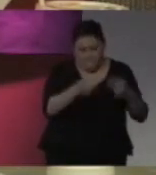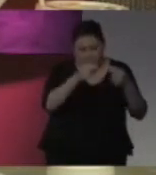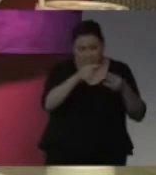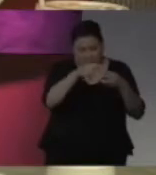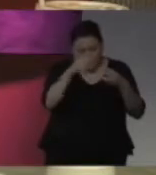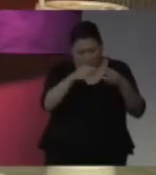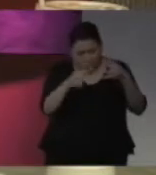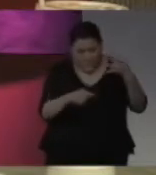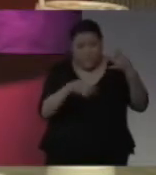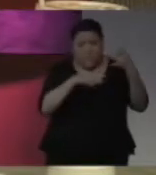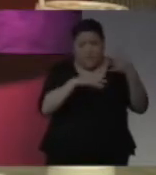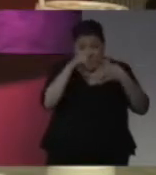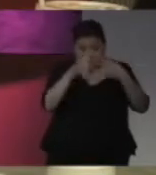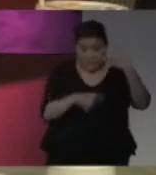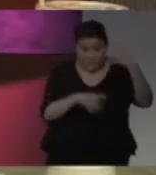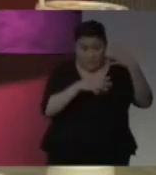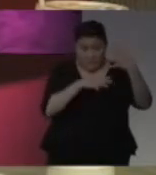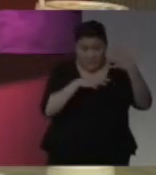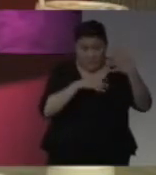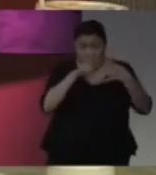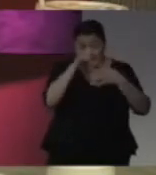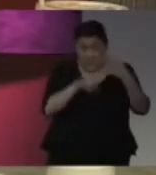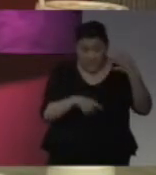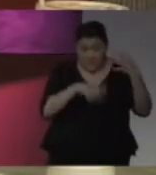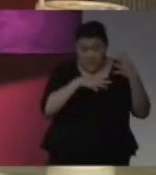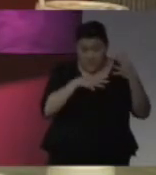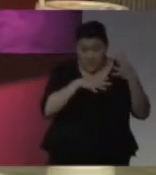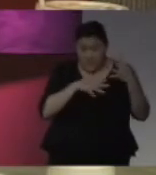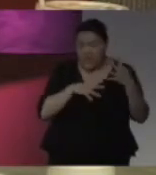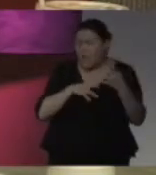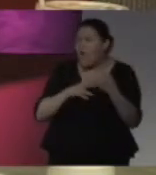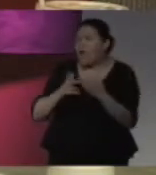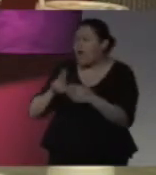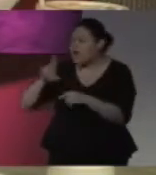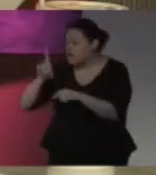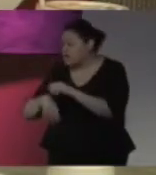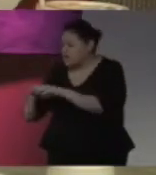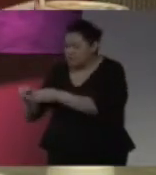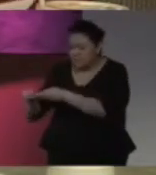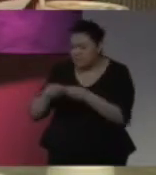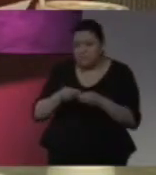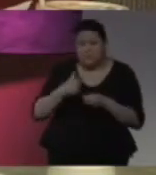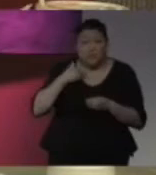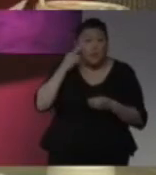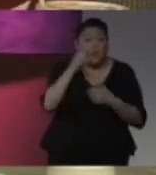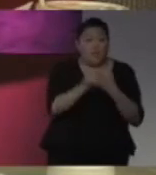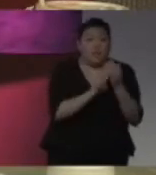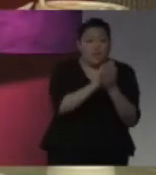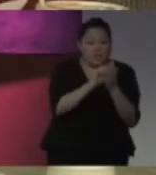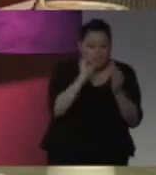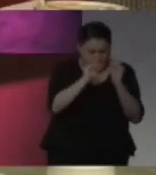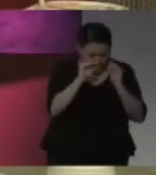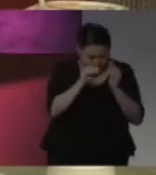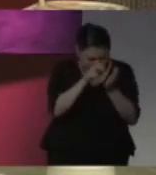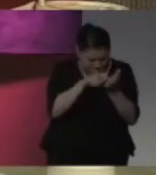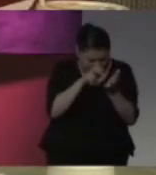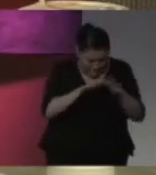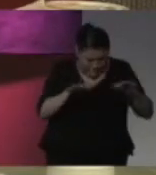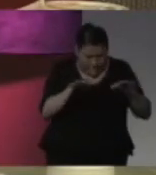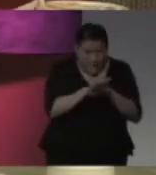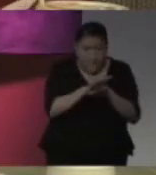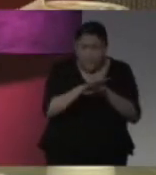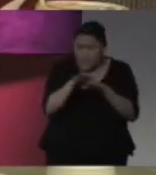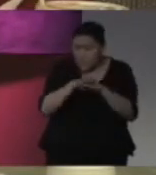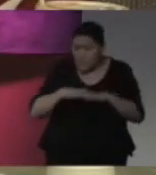Dicho sea de paso, hay que mencionar también que hay una serie de reformas tanto a los códigos, pero también al funcionamiento